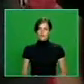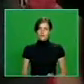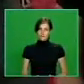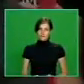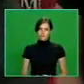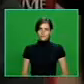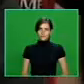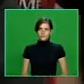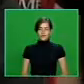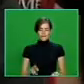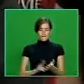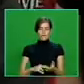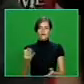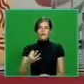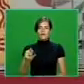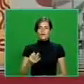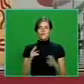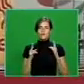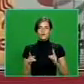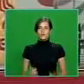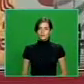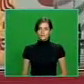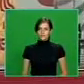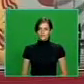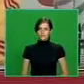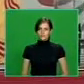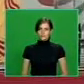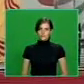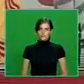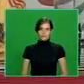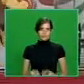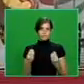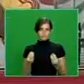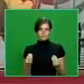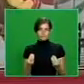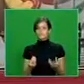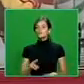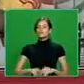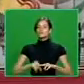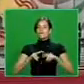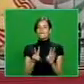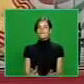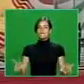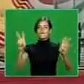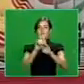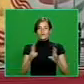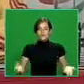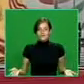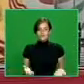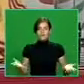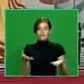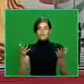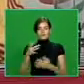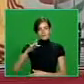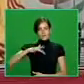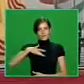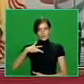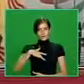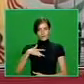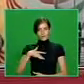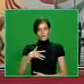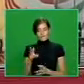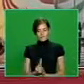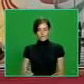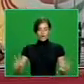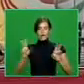humana verdaderamente humana es construir valores y estimular los sentimientos y